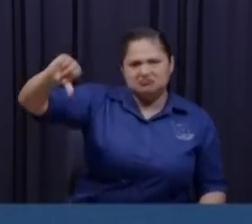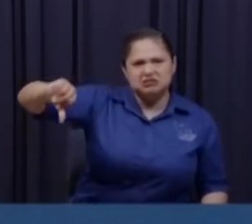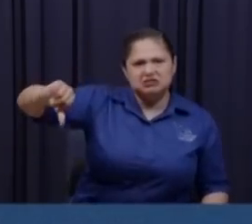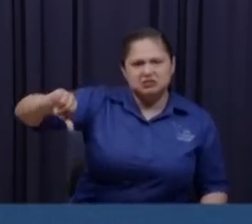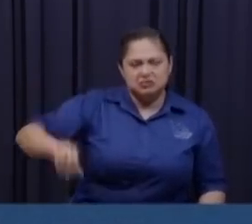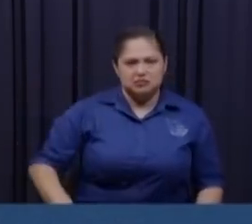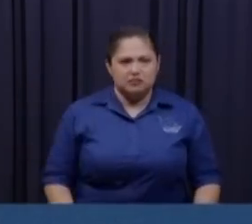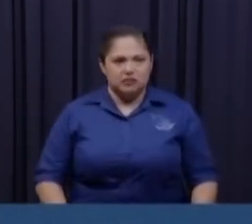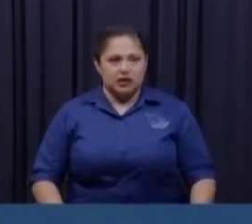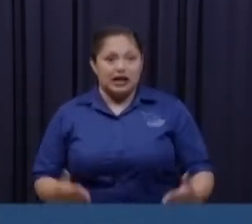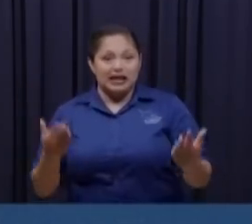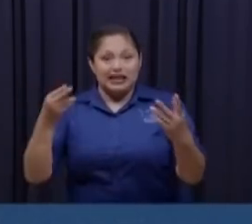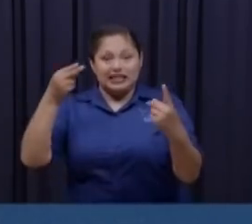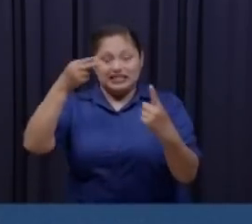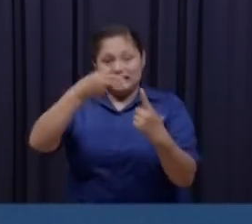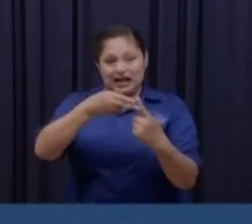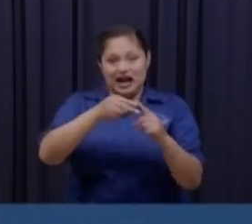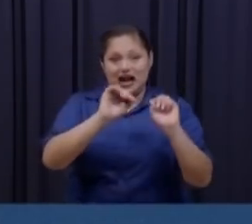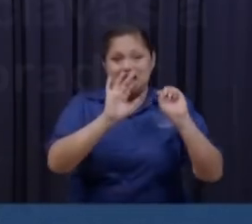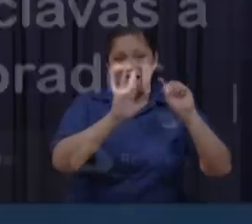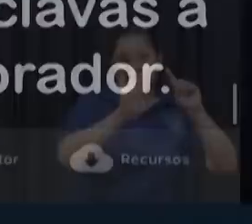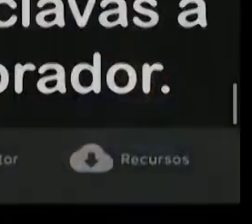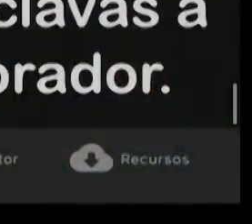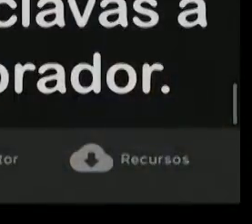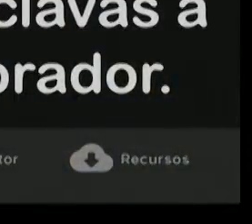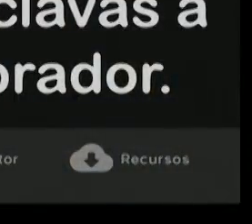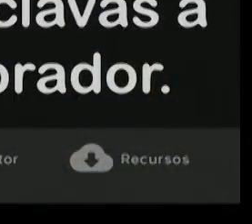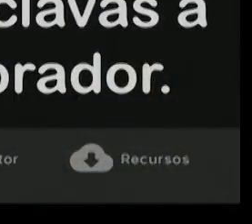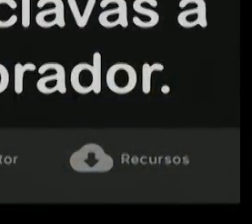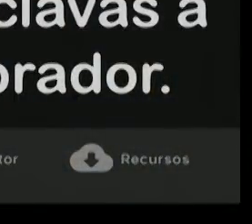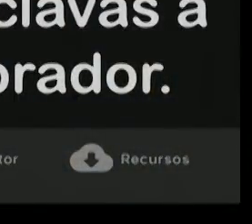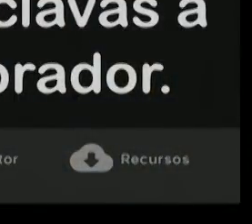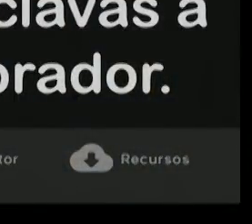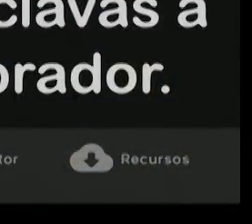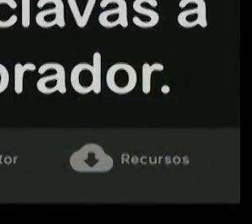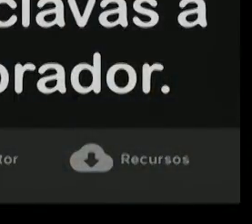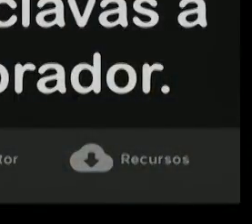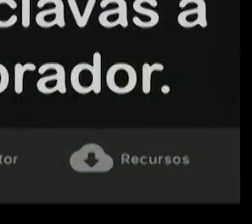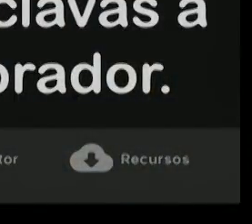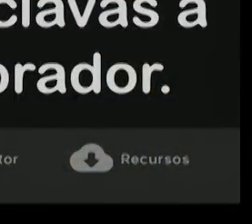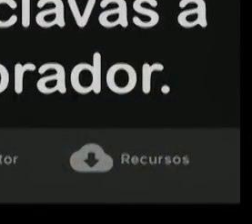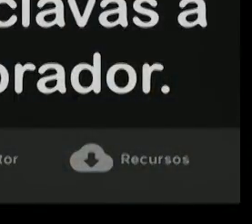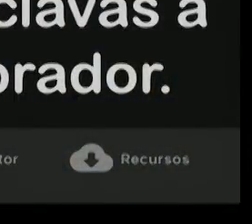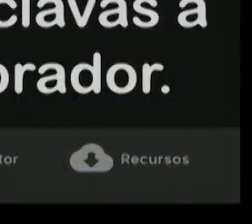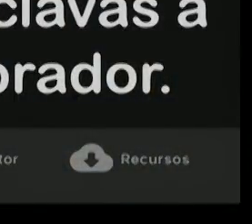Y llega hasta el 68, me dicen hasta que se termine.